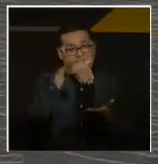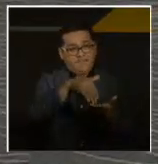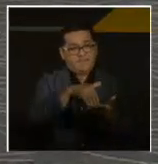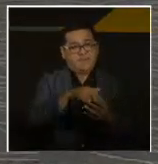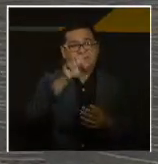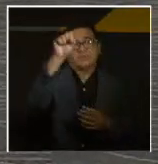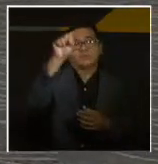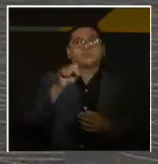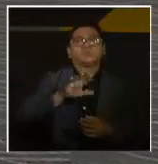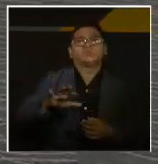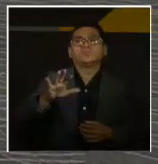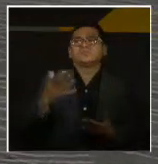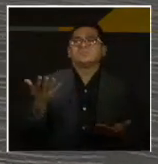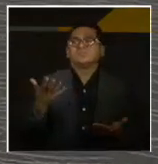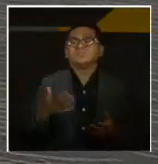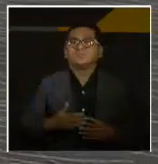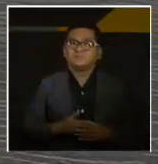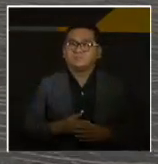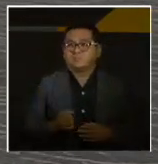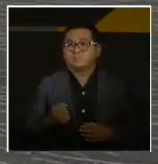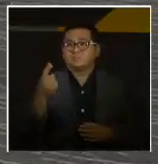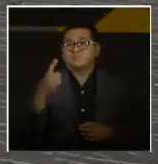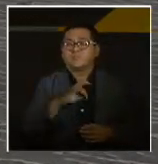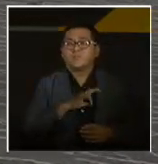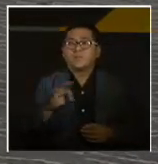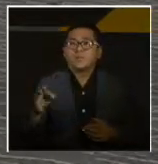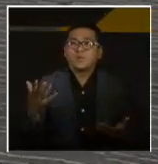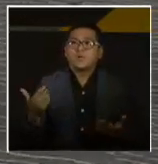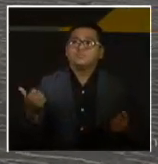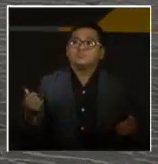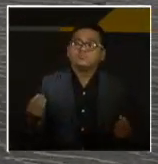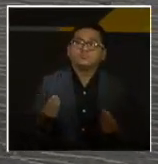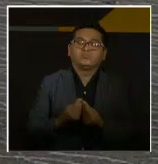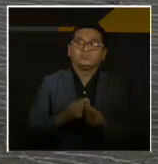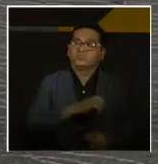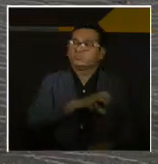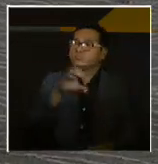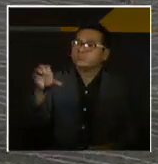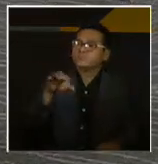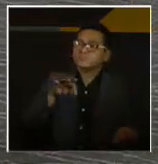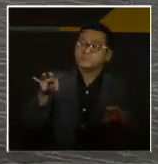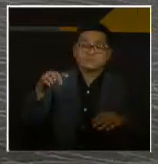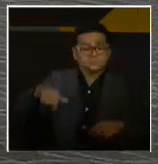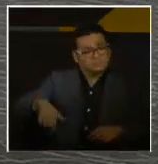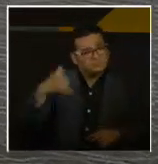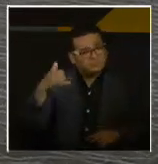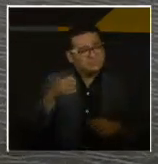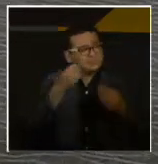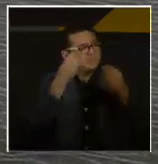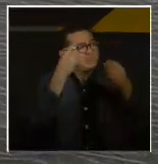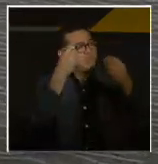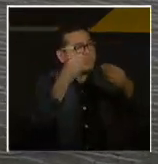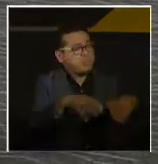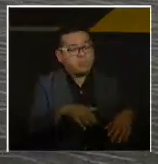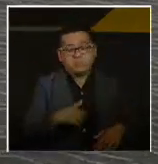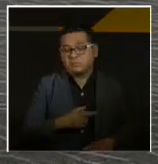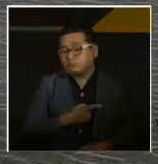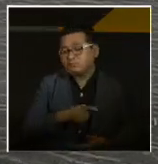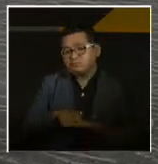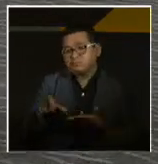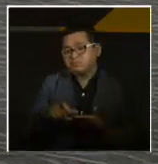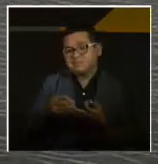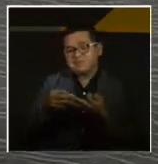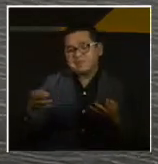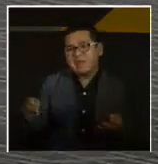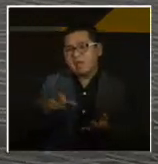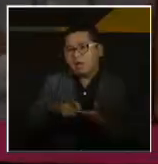parte sur. ¿Qué tenemos que hacer? Primero, tenemos que reactivar el campo yucateco que hoy está en el abandono. No comprándole sus